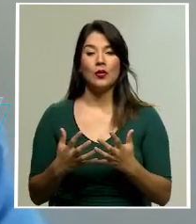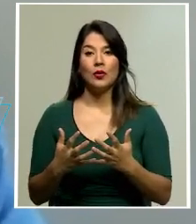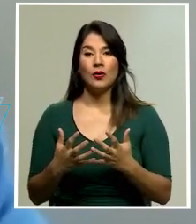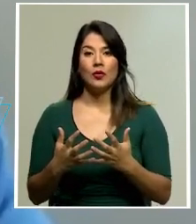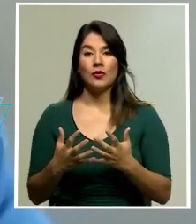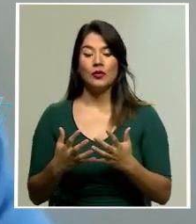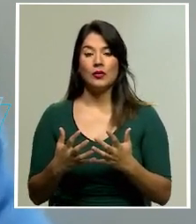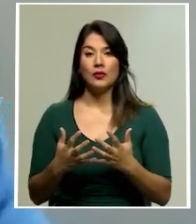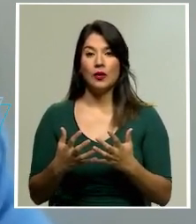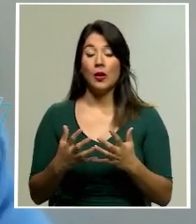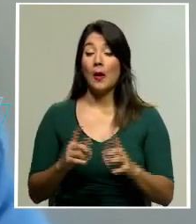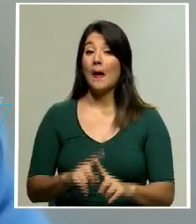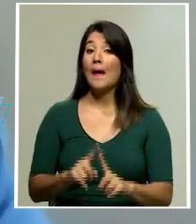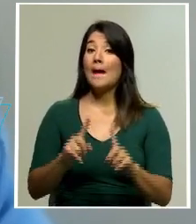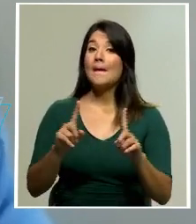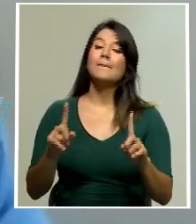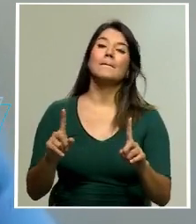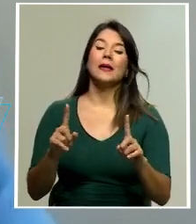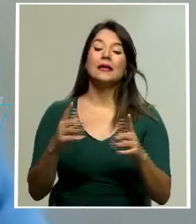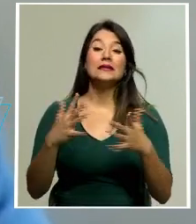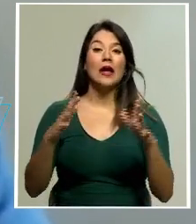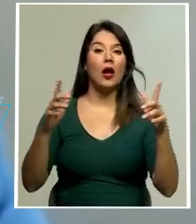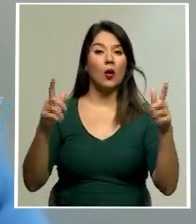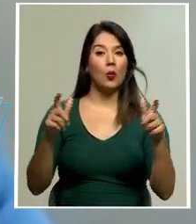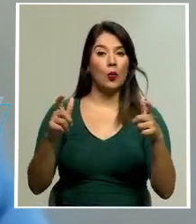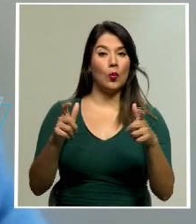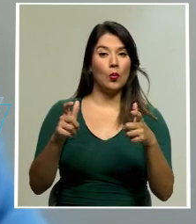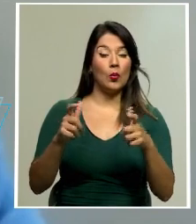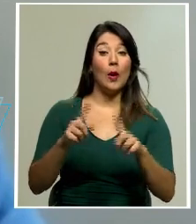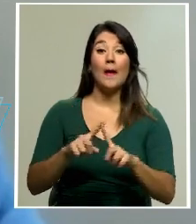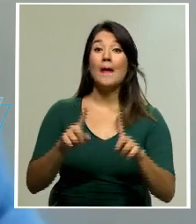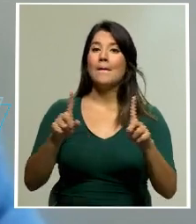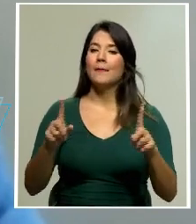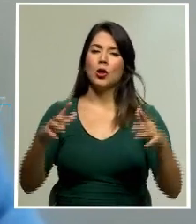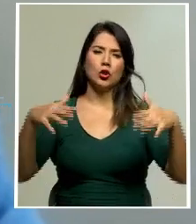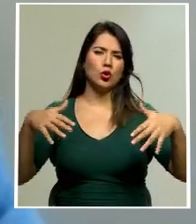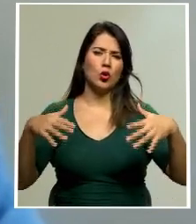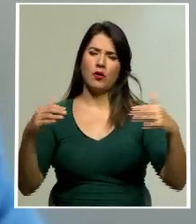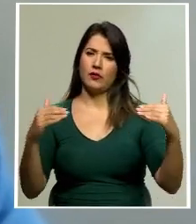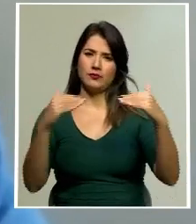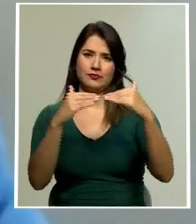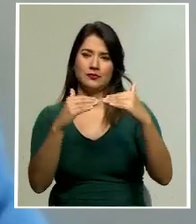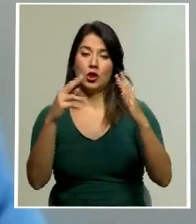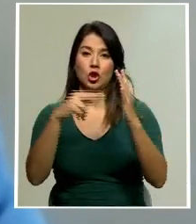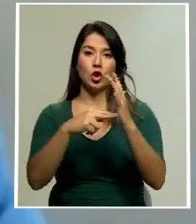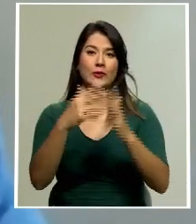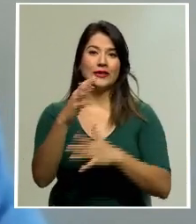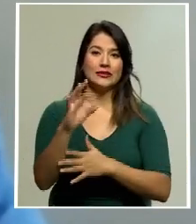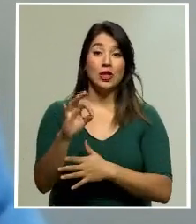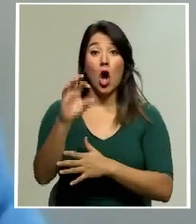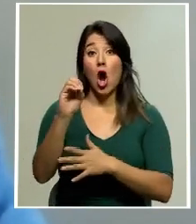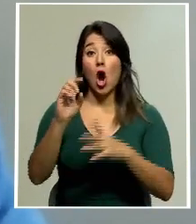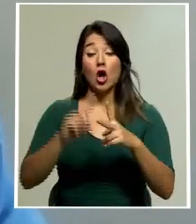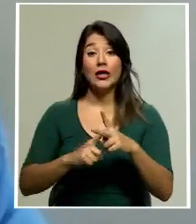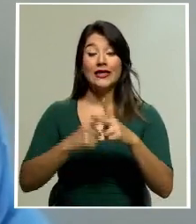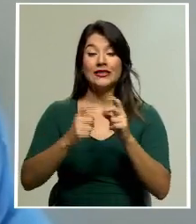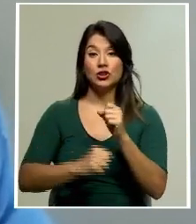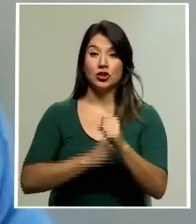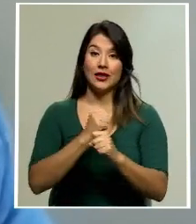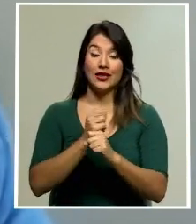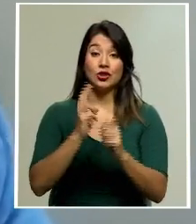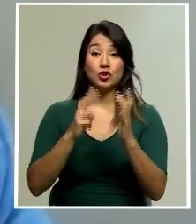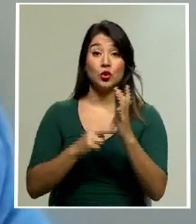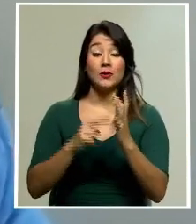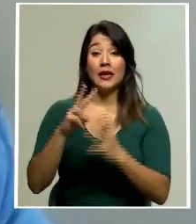pandemia, pero no todavía con respecto, no alcanzamos los niveles del 2019 o de inicios del